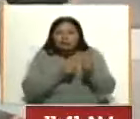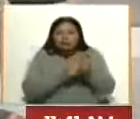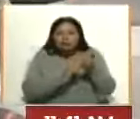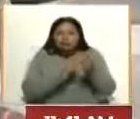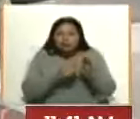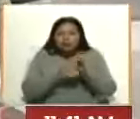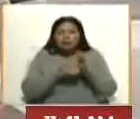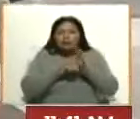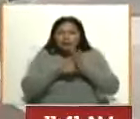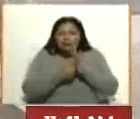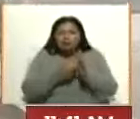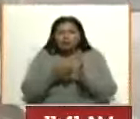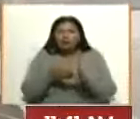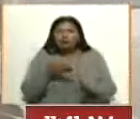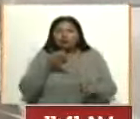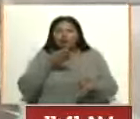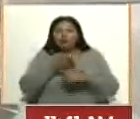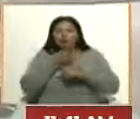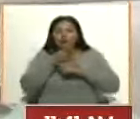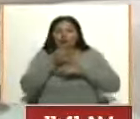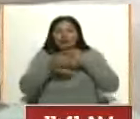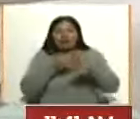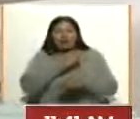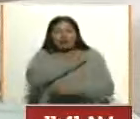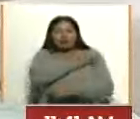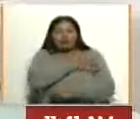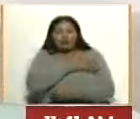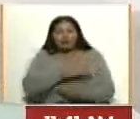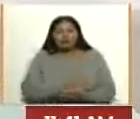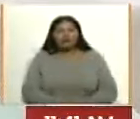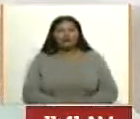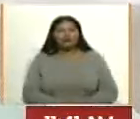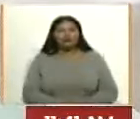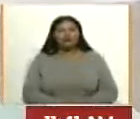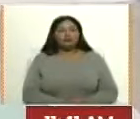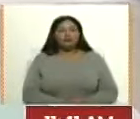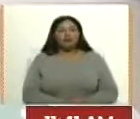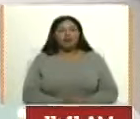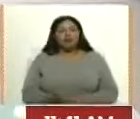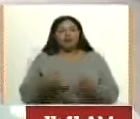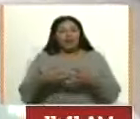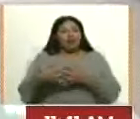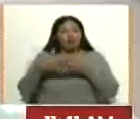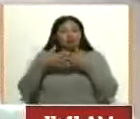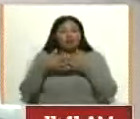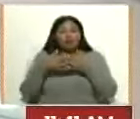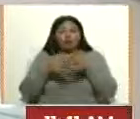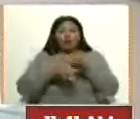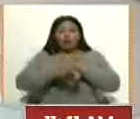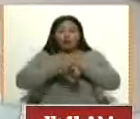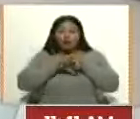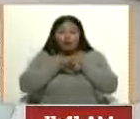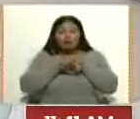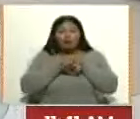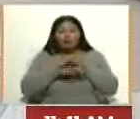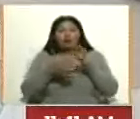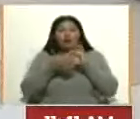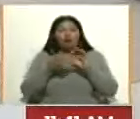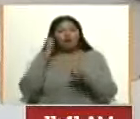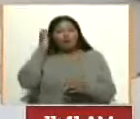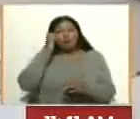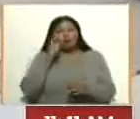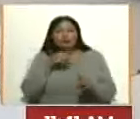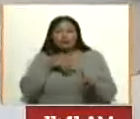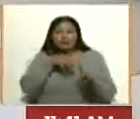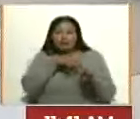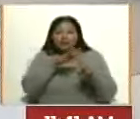situación del genocidio contra Palestina? Estados Unidos, Reino Unido y la Unión Europea. Ellos son los mismos que están detrás de la situación